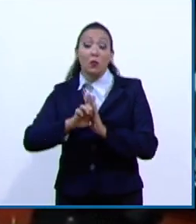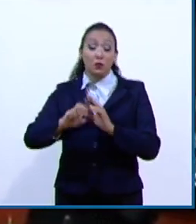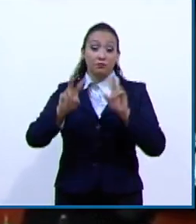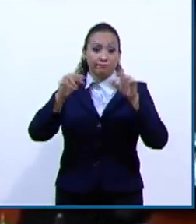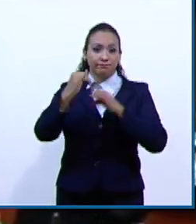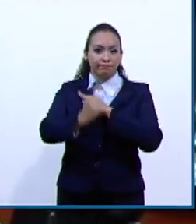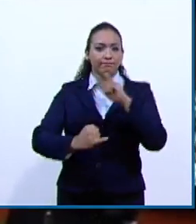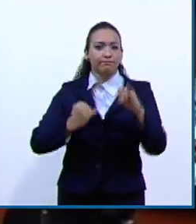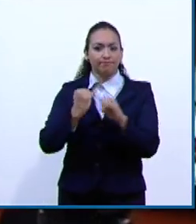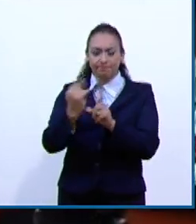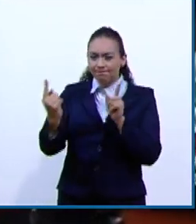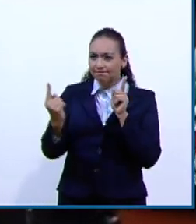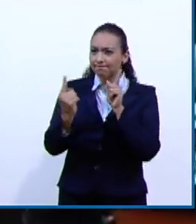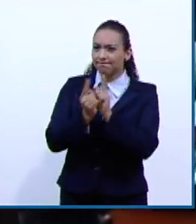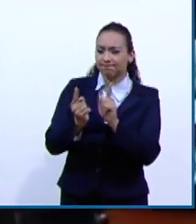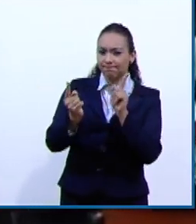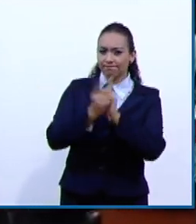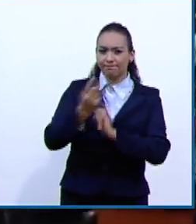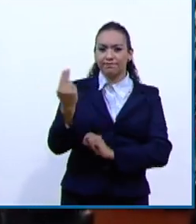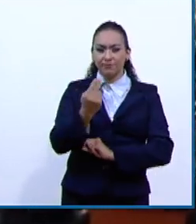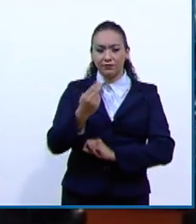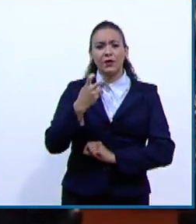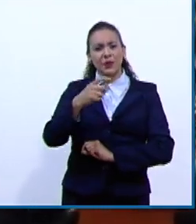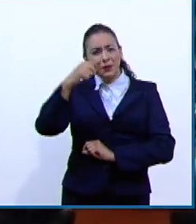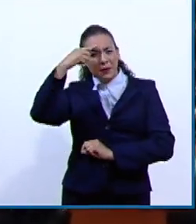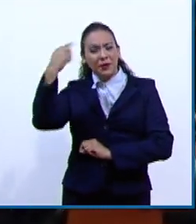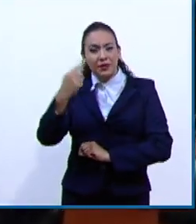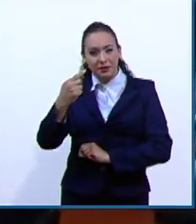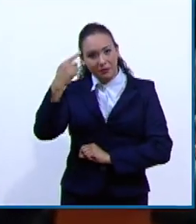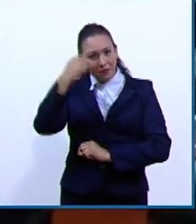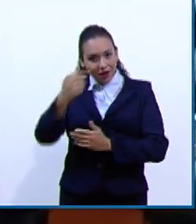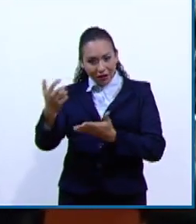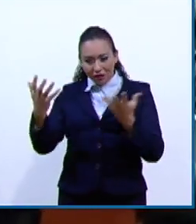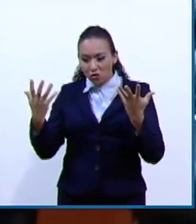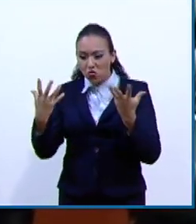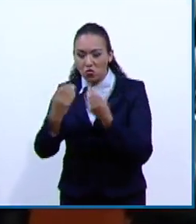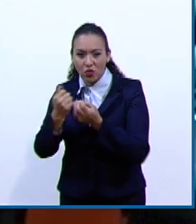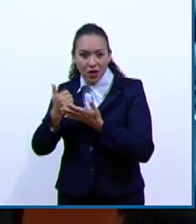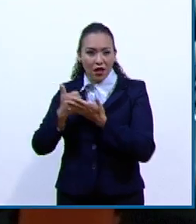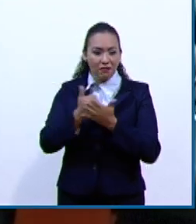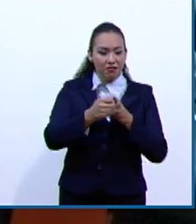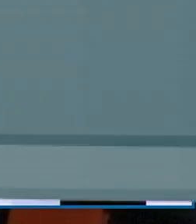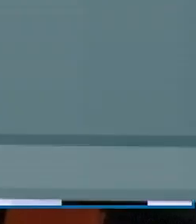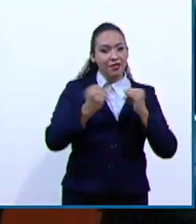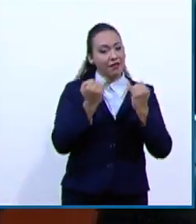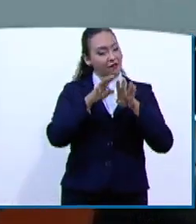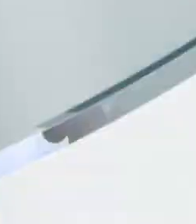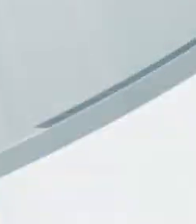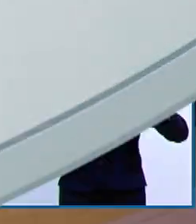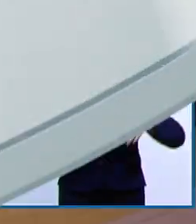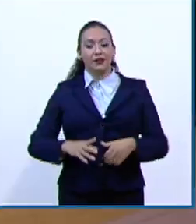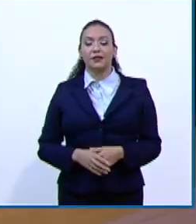la materia, ello con el fin de tener mayores garantías de una actuación imparcial.